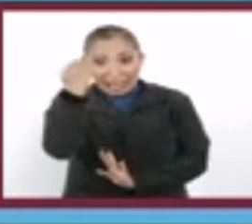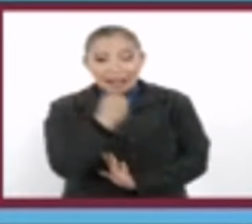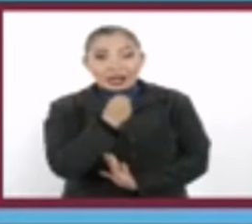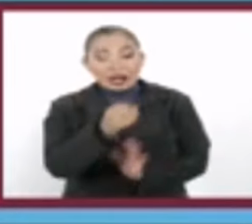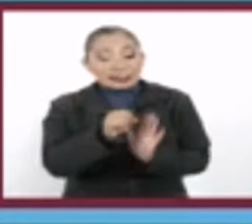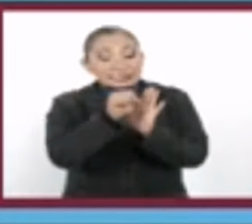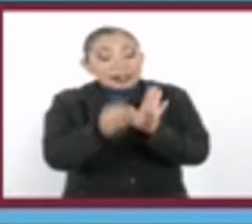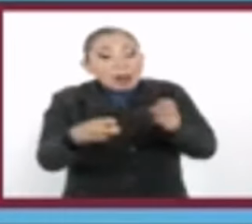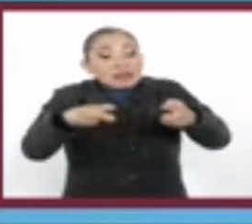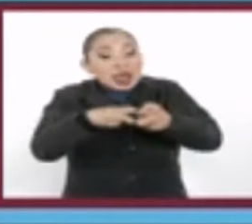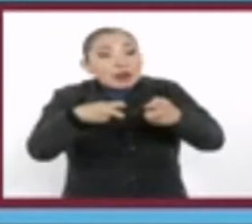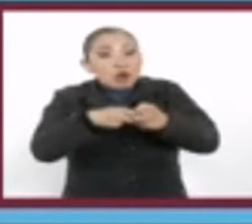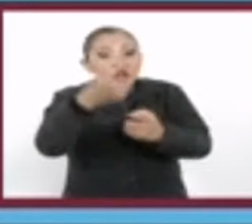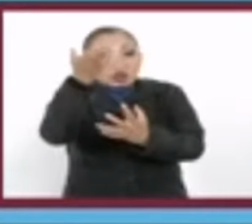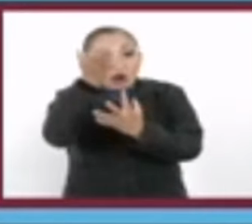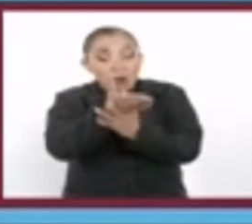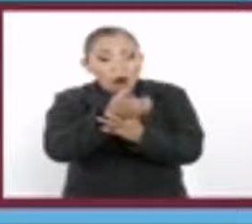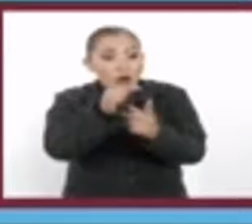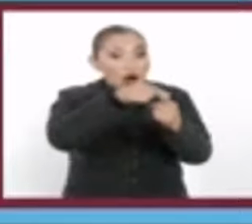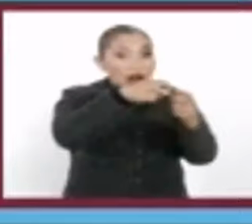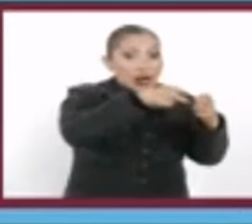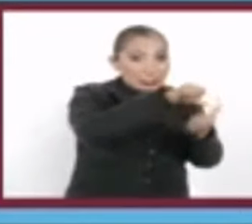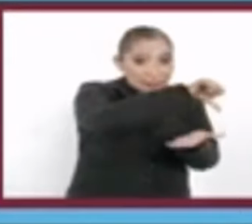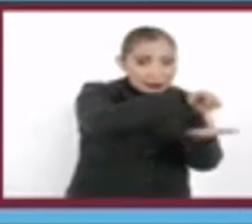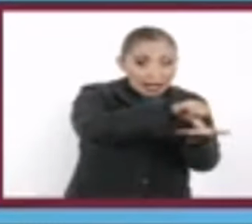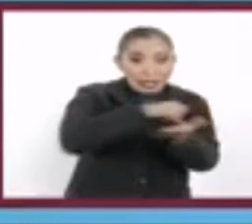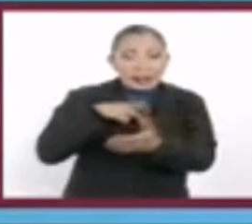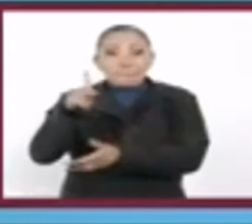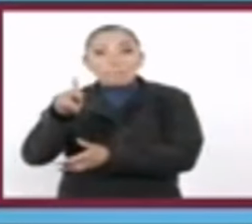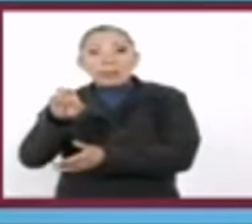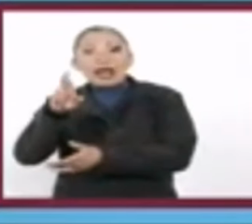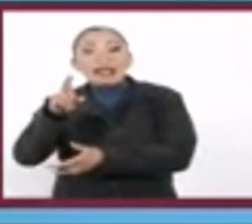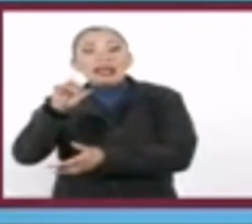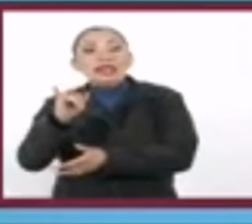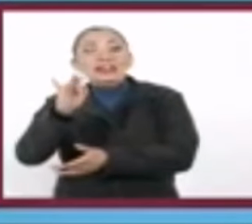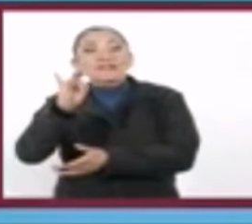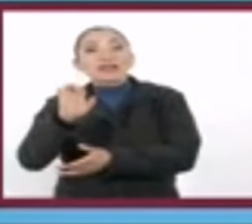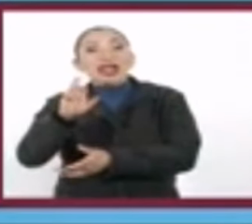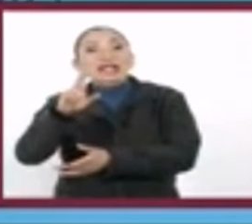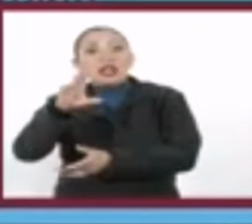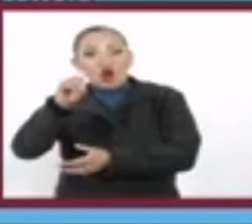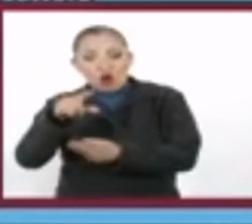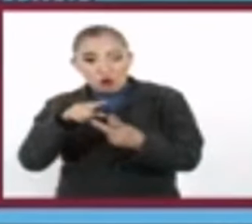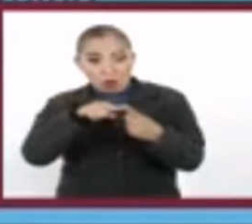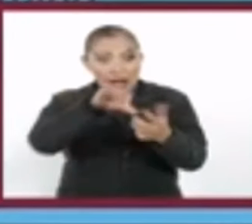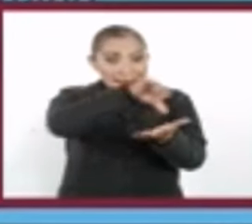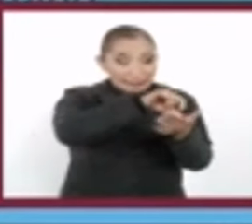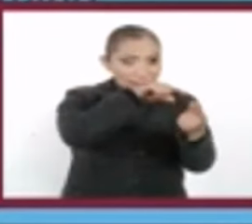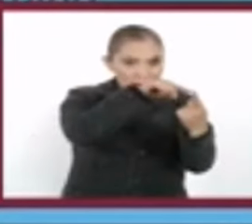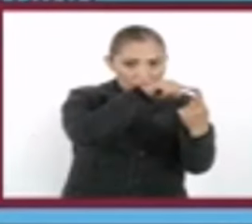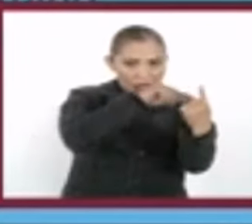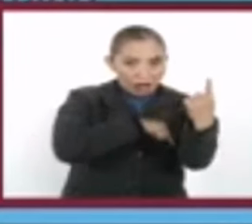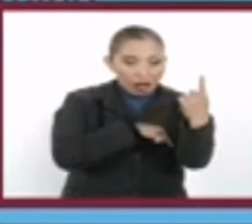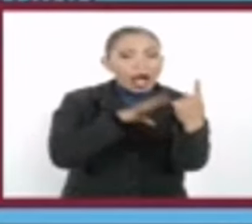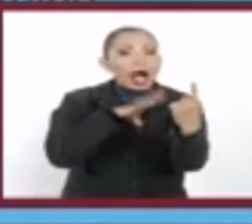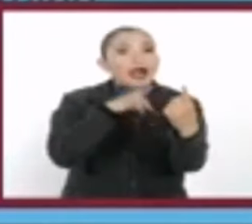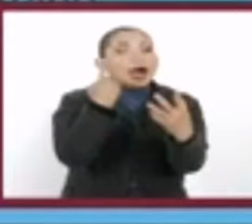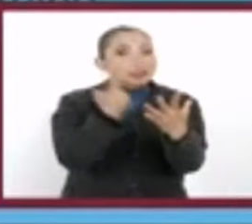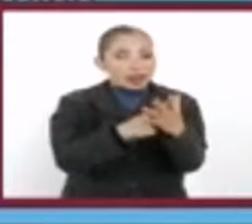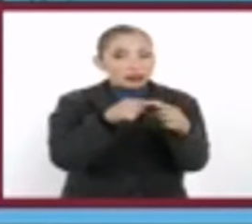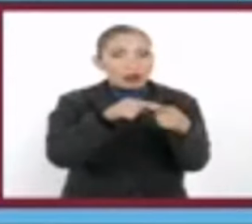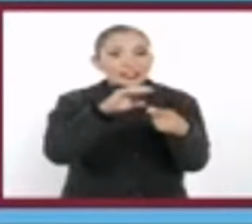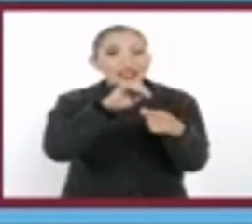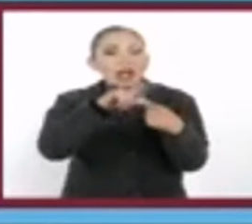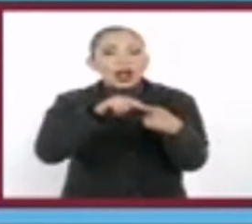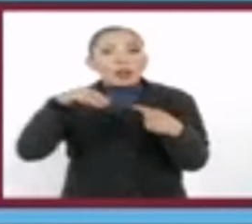visto, el sistema nervioso se divide en sistema nervioso central y periférico. El sistema nervioso central está formado por